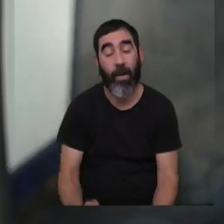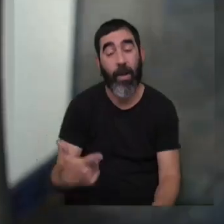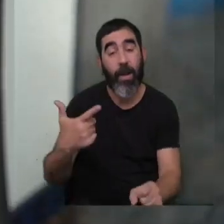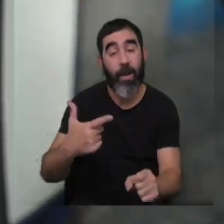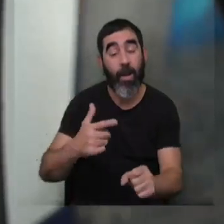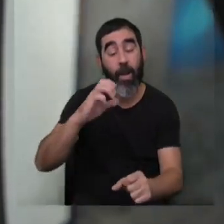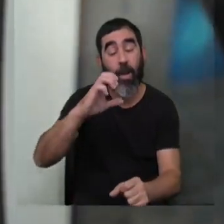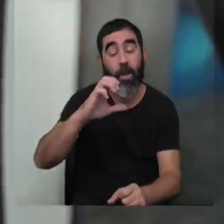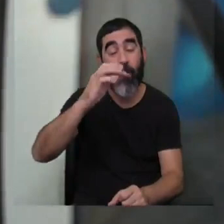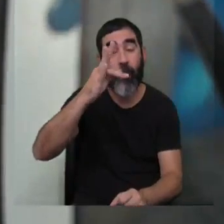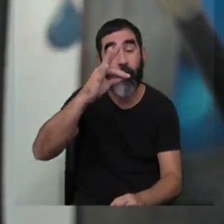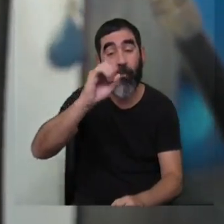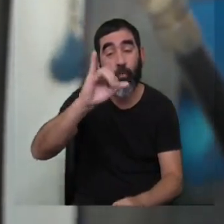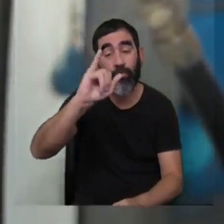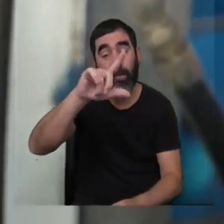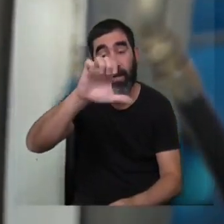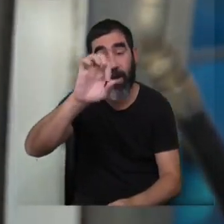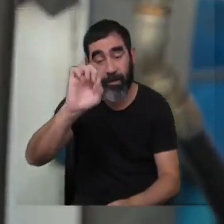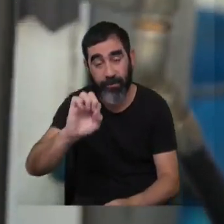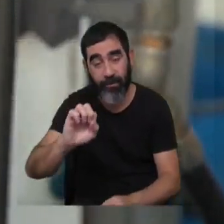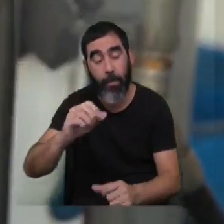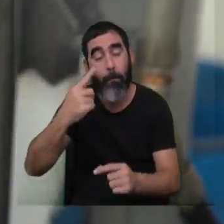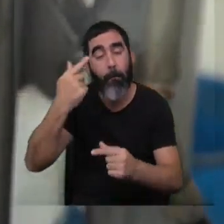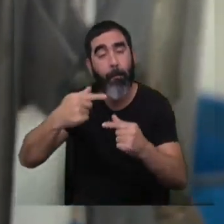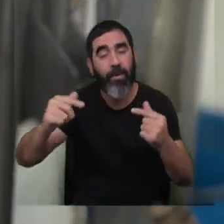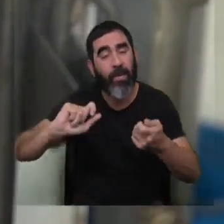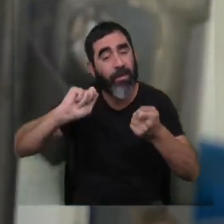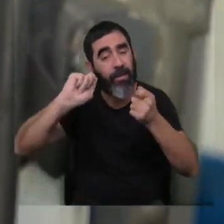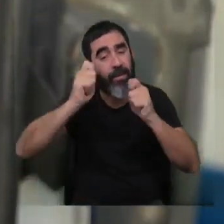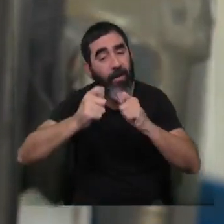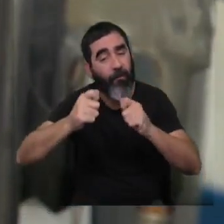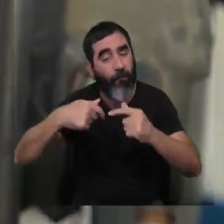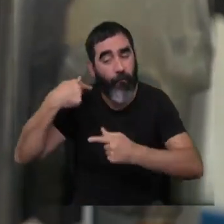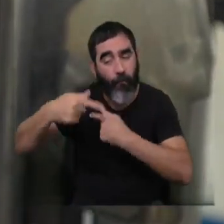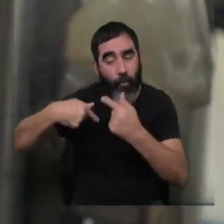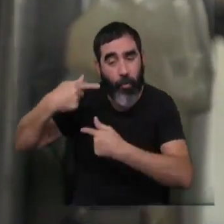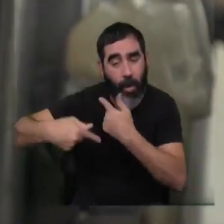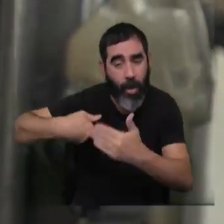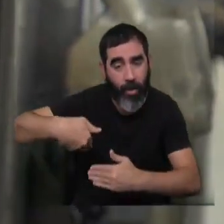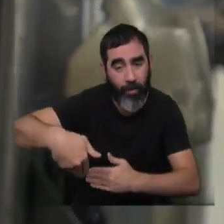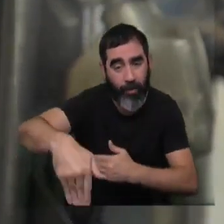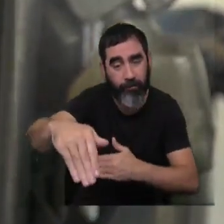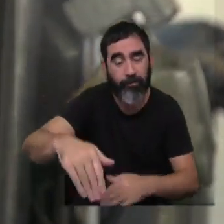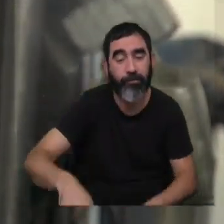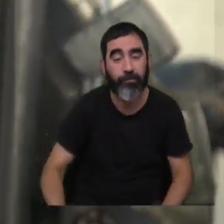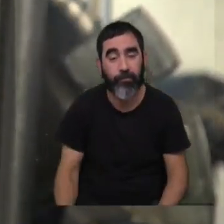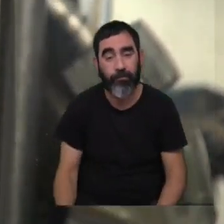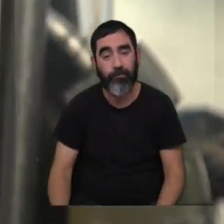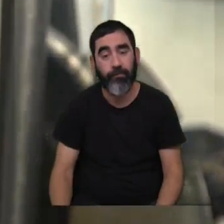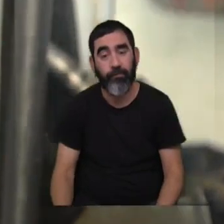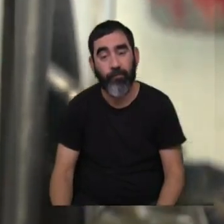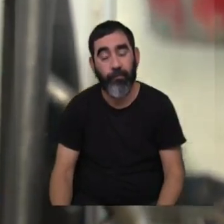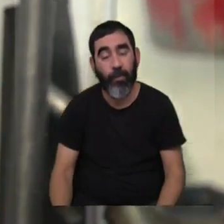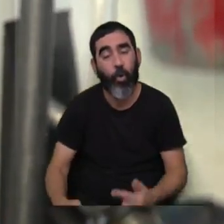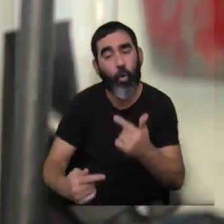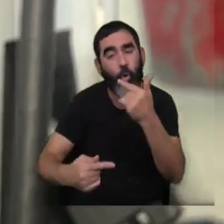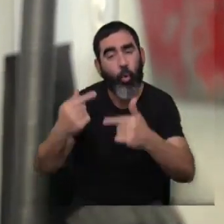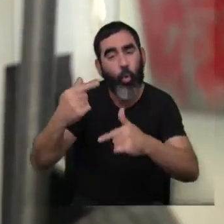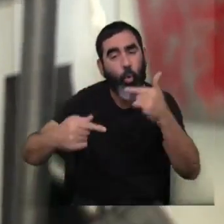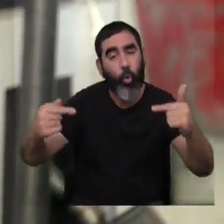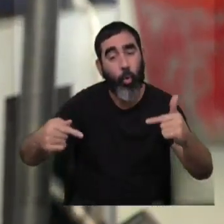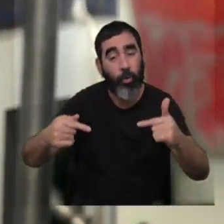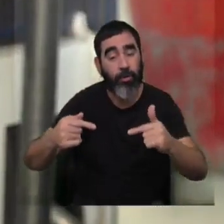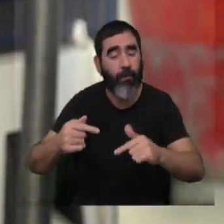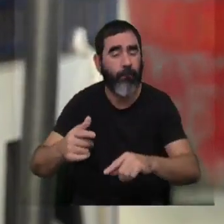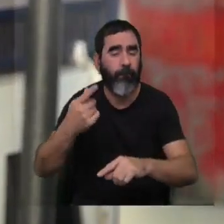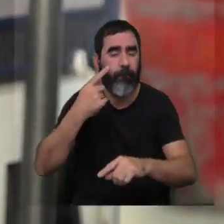Fósiles son materia orgánica transformada a lo largo del tiempo geológico. Es decir, los organismos que vivían